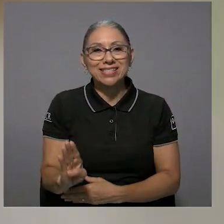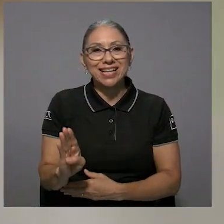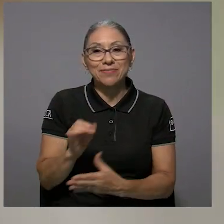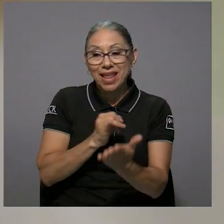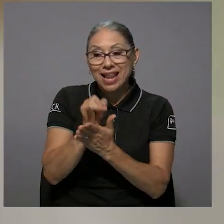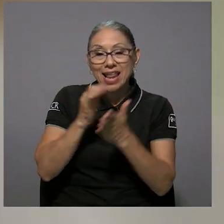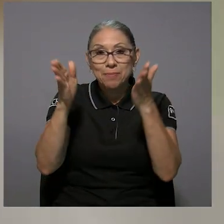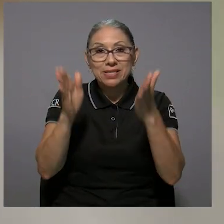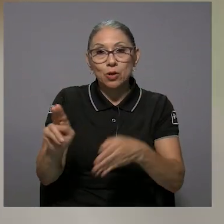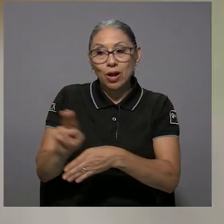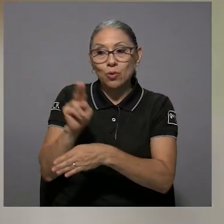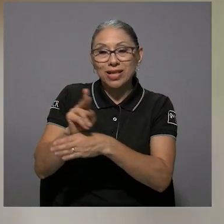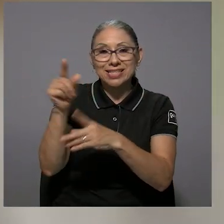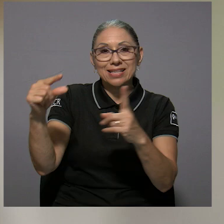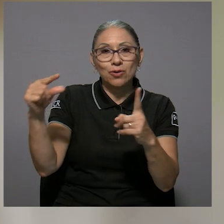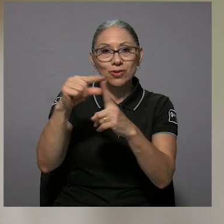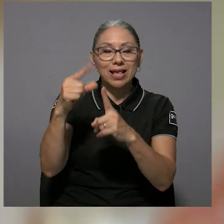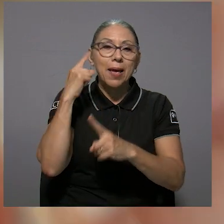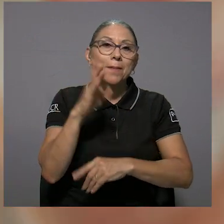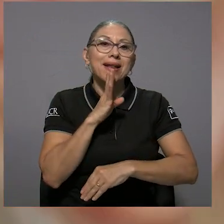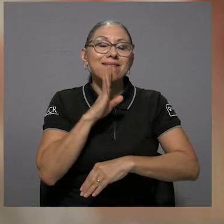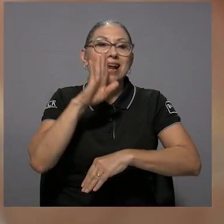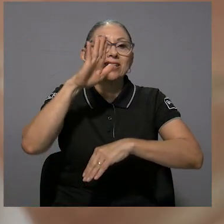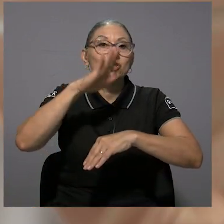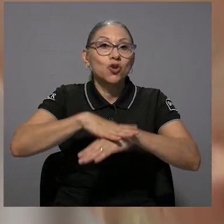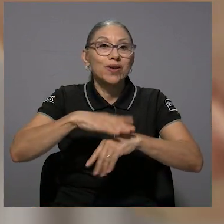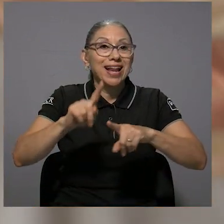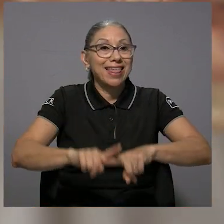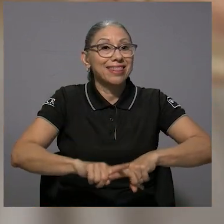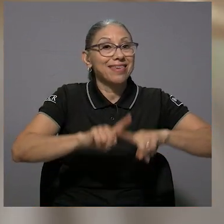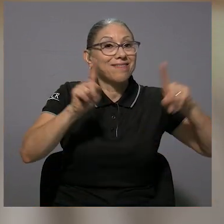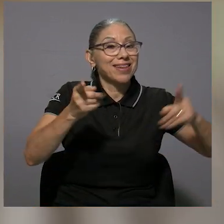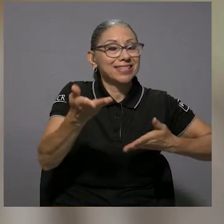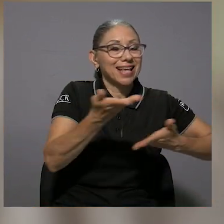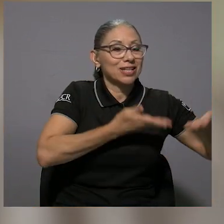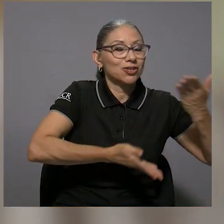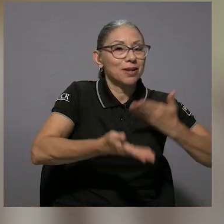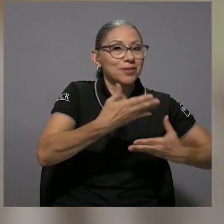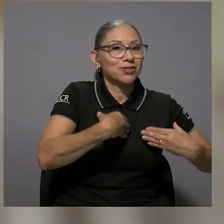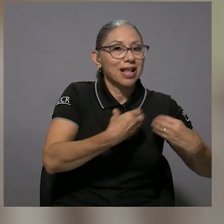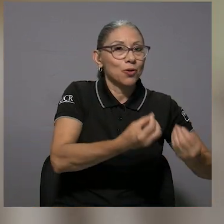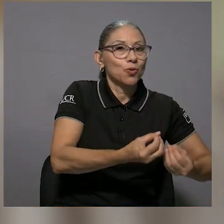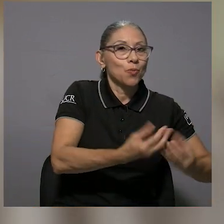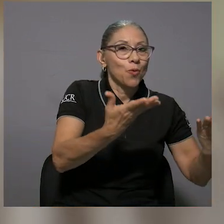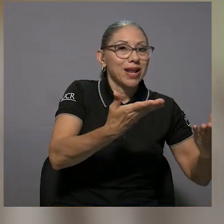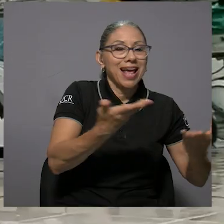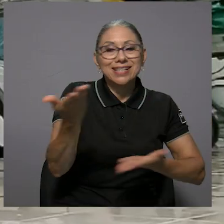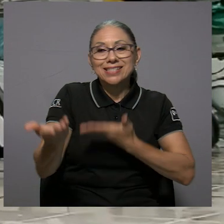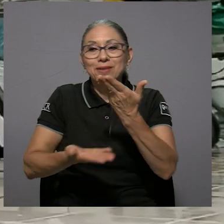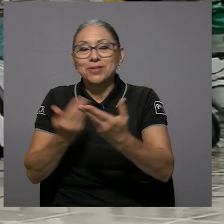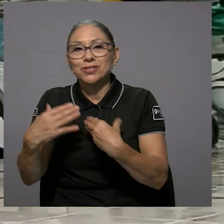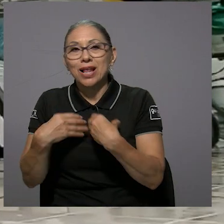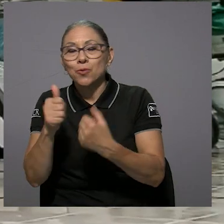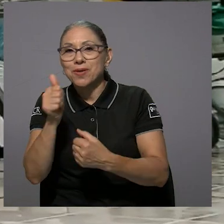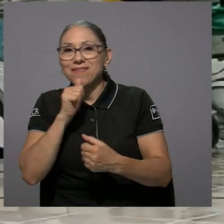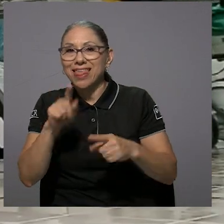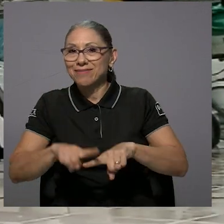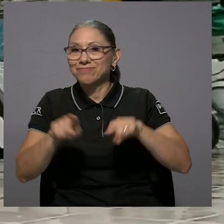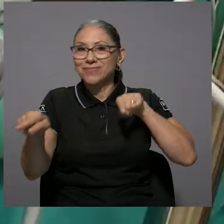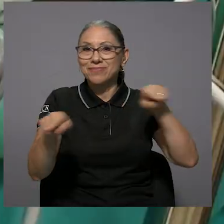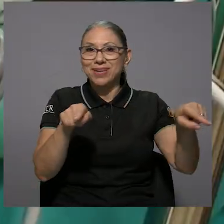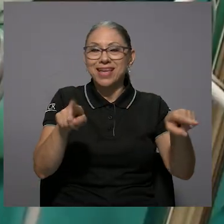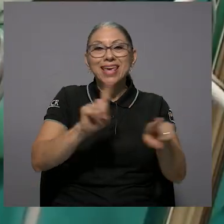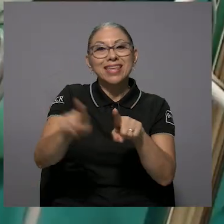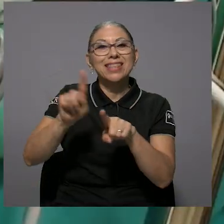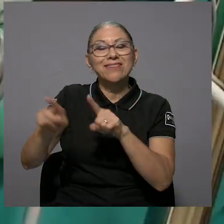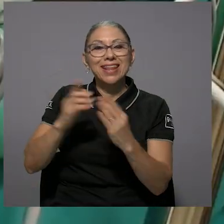La investigadora utiliza este concepto para referirse a la brecha entre los servicios de salud privada y pública y los diferentes accesos